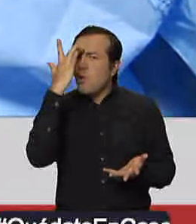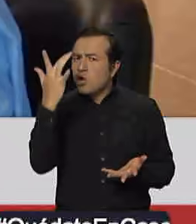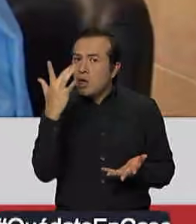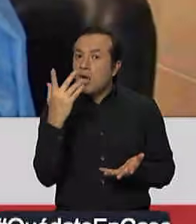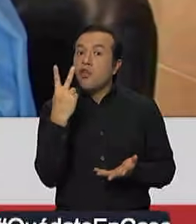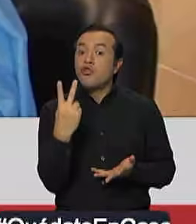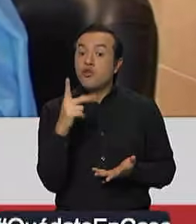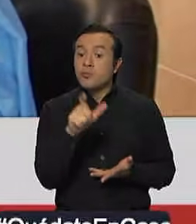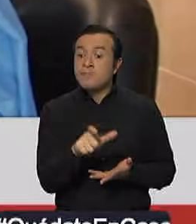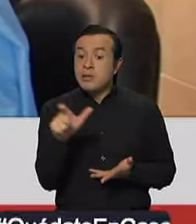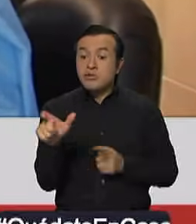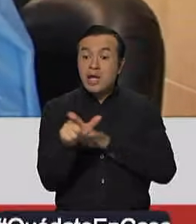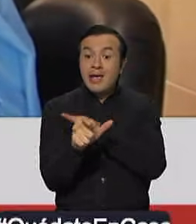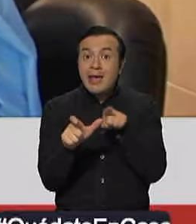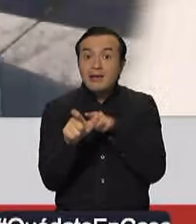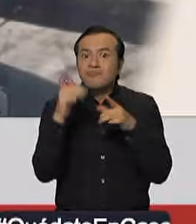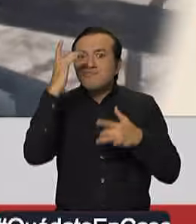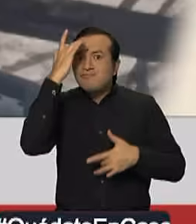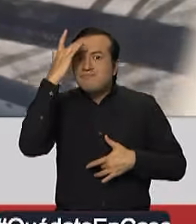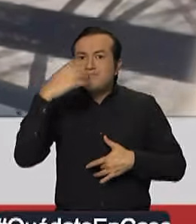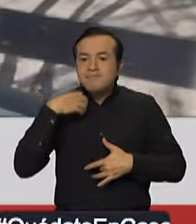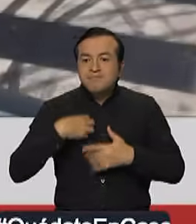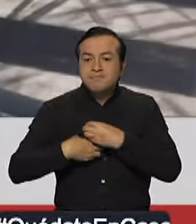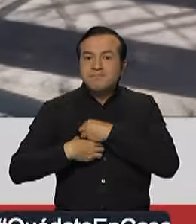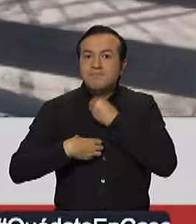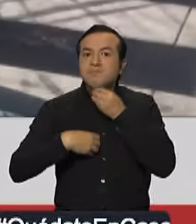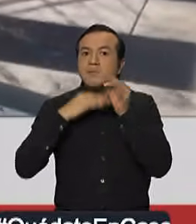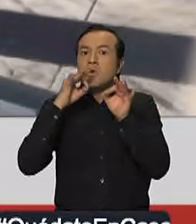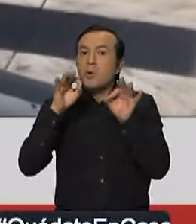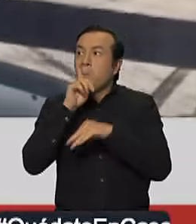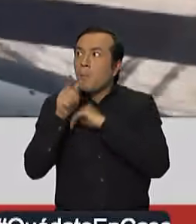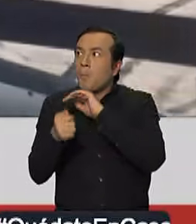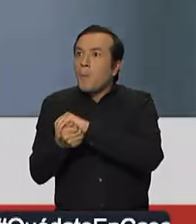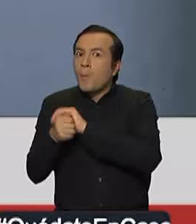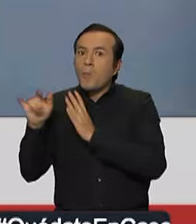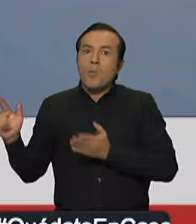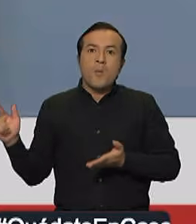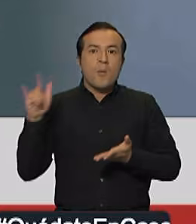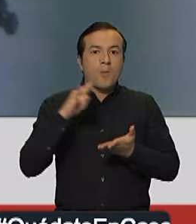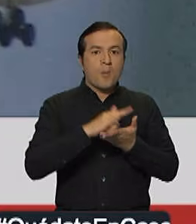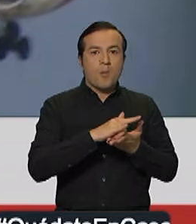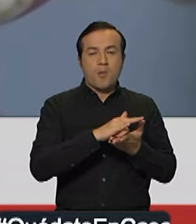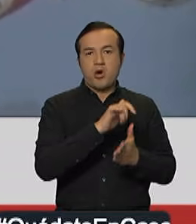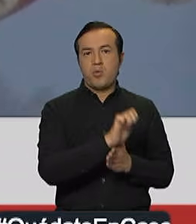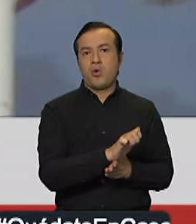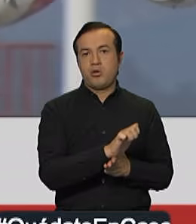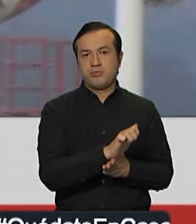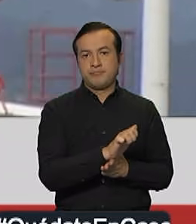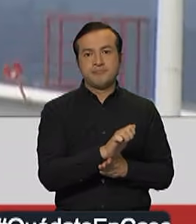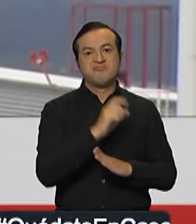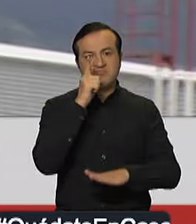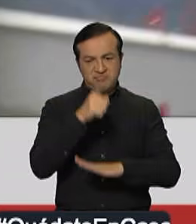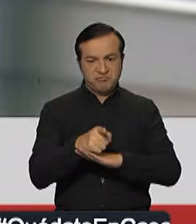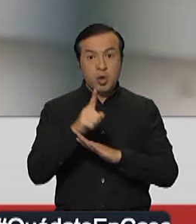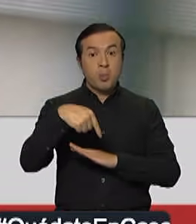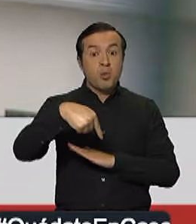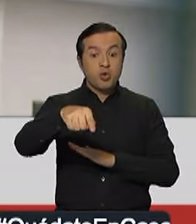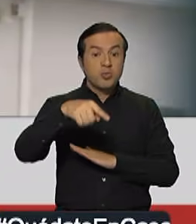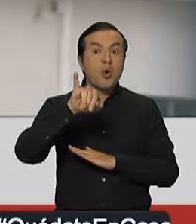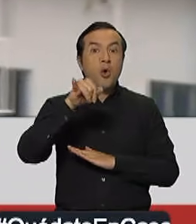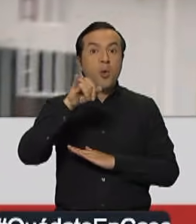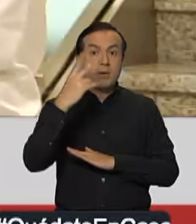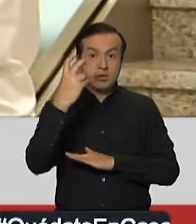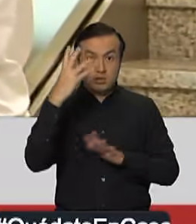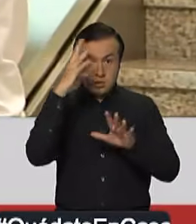caso de dos ciudadanos portadores de coronavirus quienes retornaron desde Nueva York. Este requisito se lo exigirá desde el próximo jueves, desde